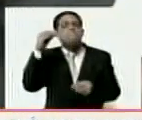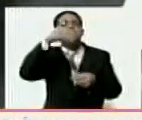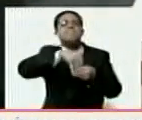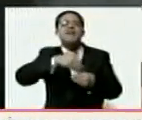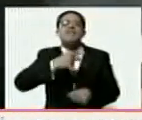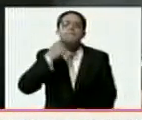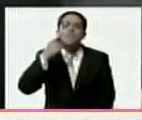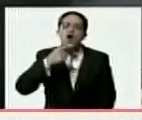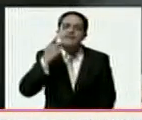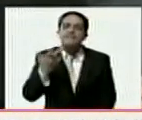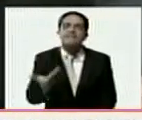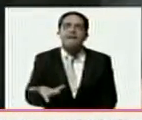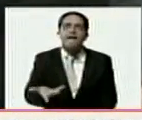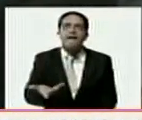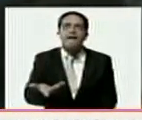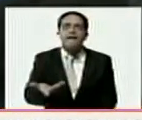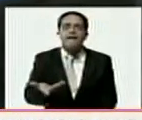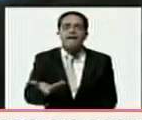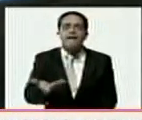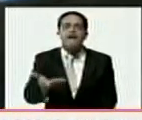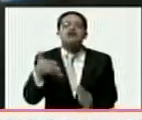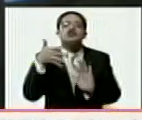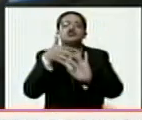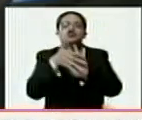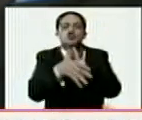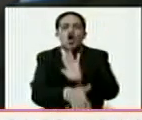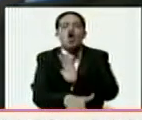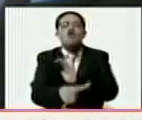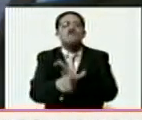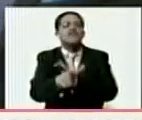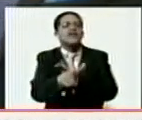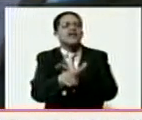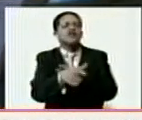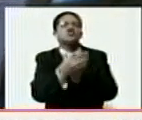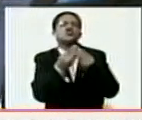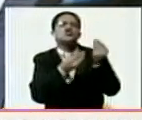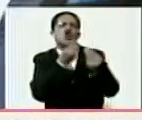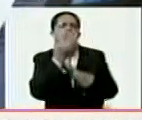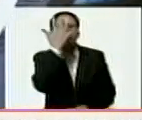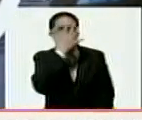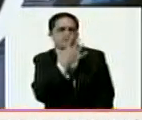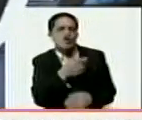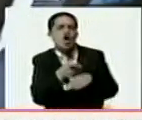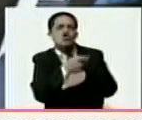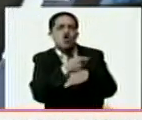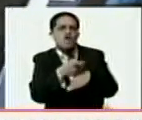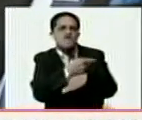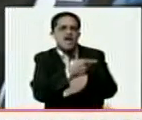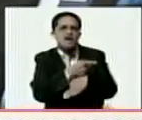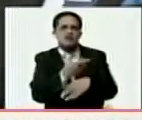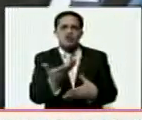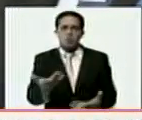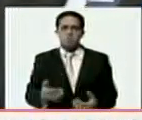opinar políticamente sobre la cualidad o no de los gobiernos de la región?